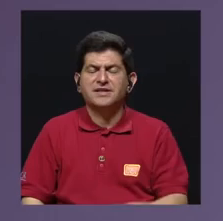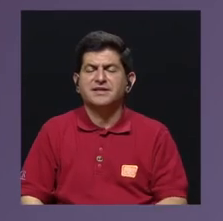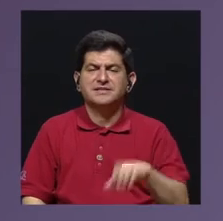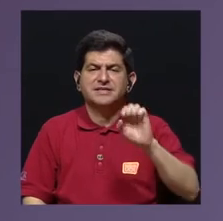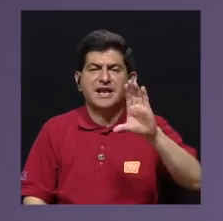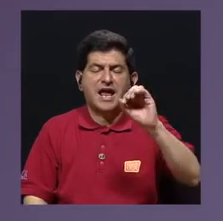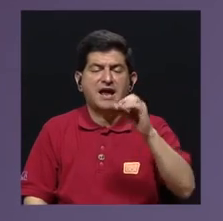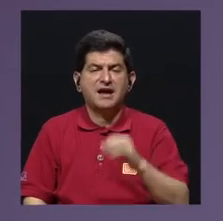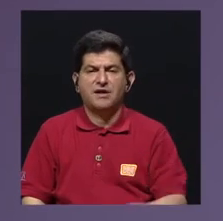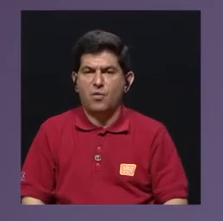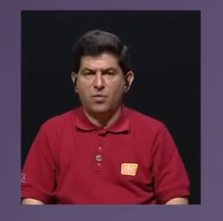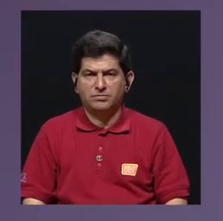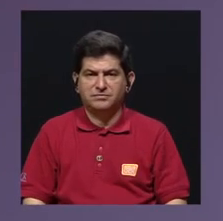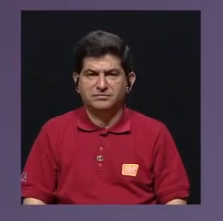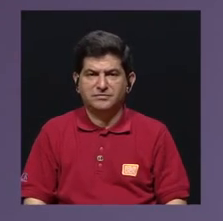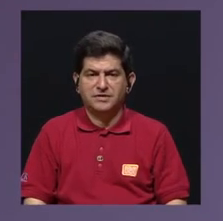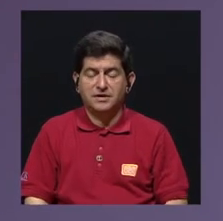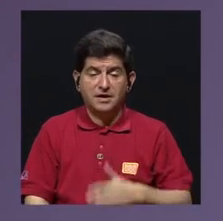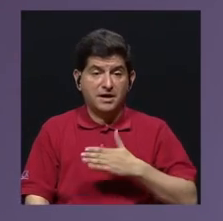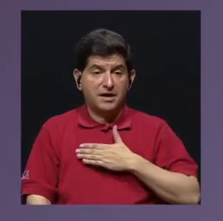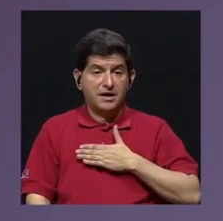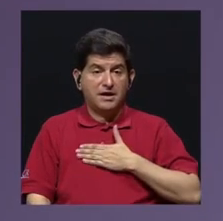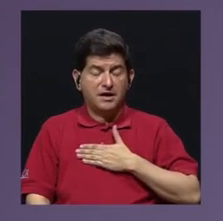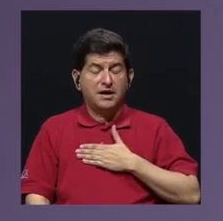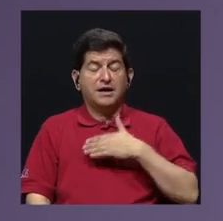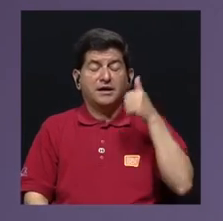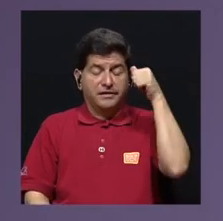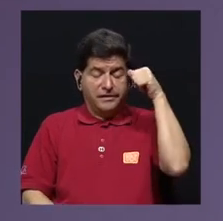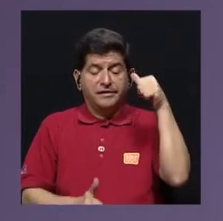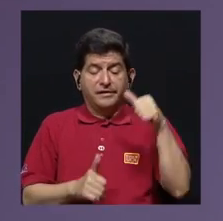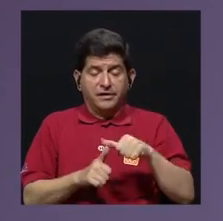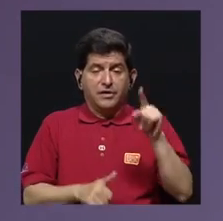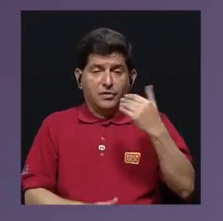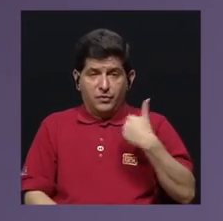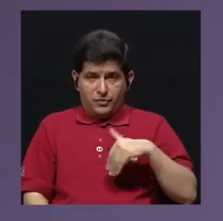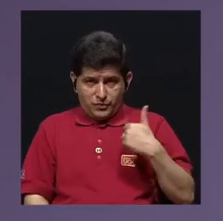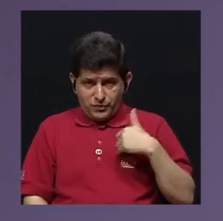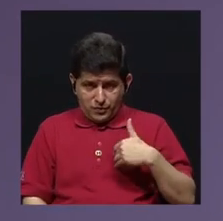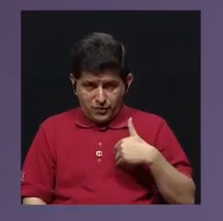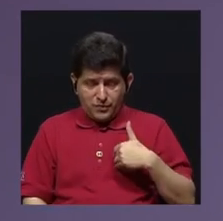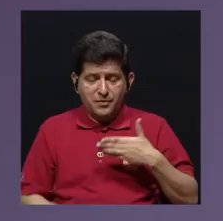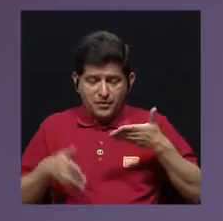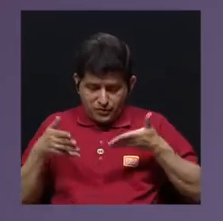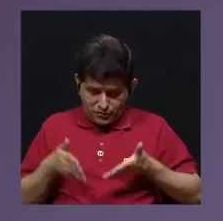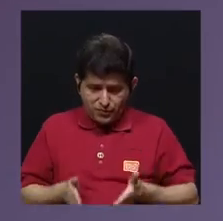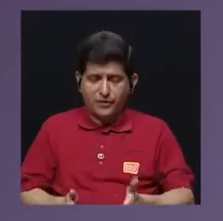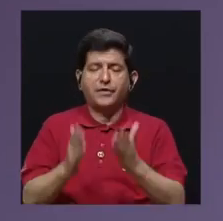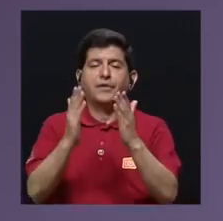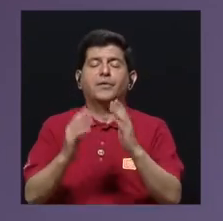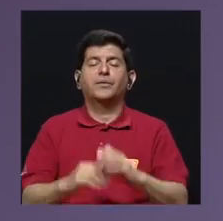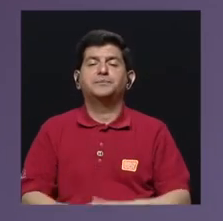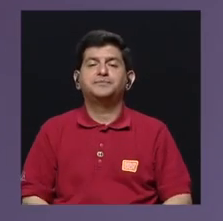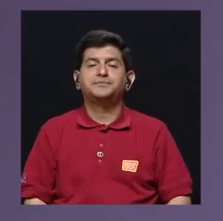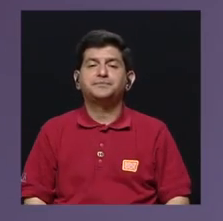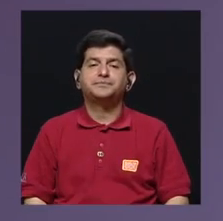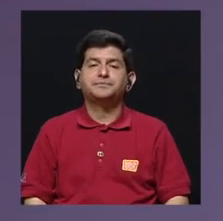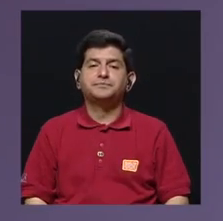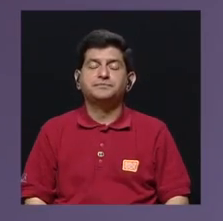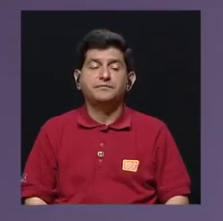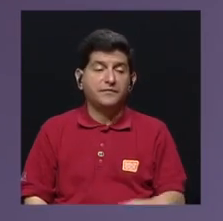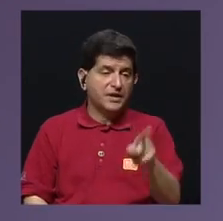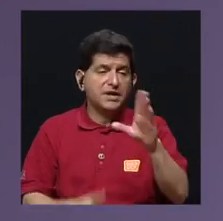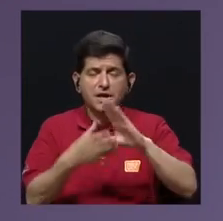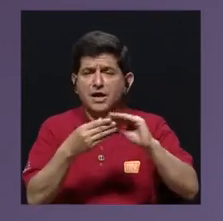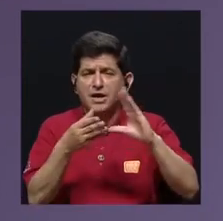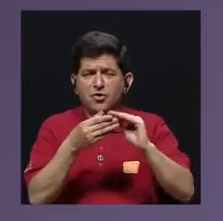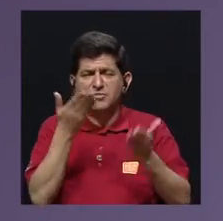que se nos dijera, ¿verdad? A mí no se me va a olvidar tampoco otra que iba un señor con su hijo y, bueno, entonces él dijo un